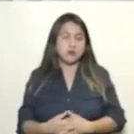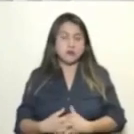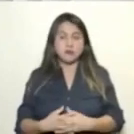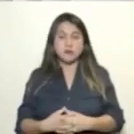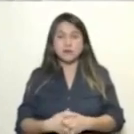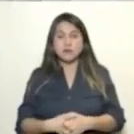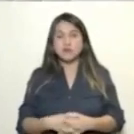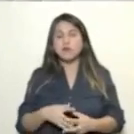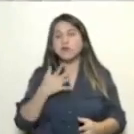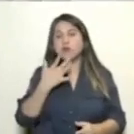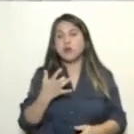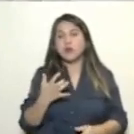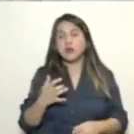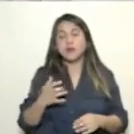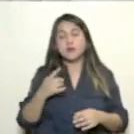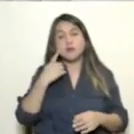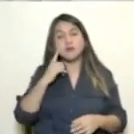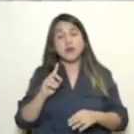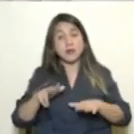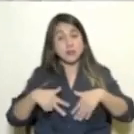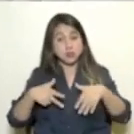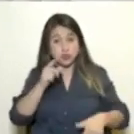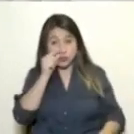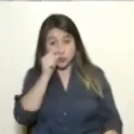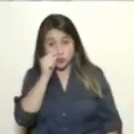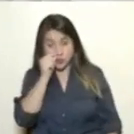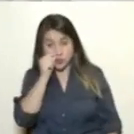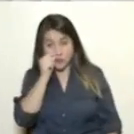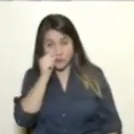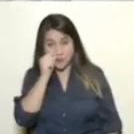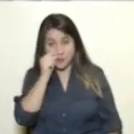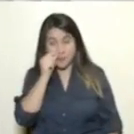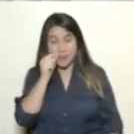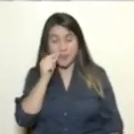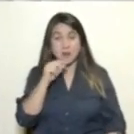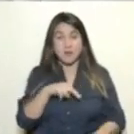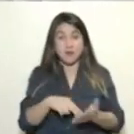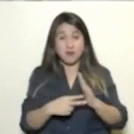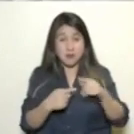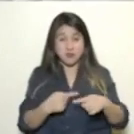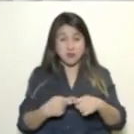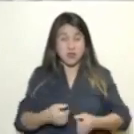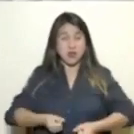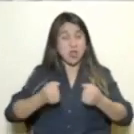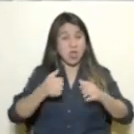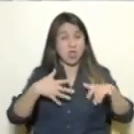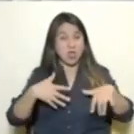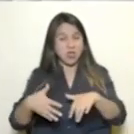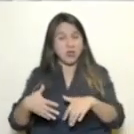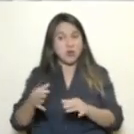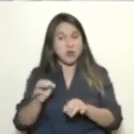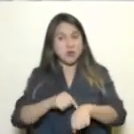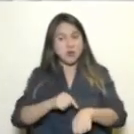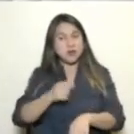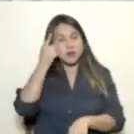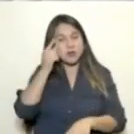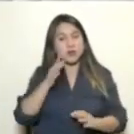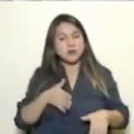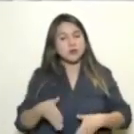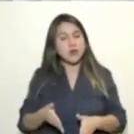Porque para el 18 de O, fuimos capaces de en un momento entender un